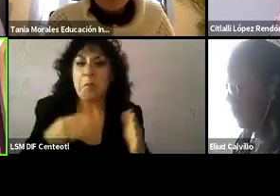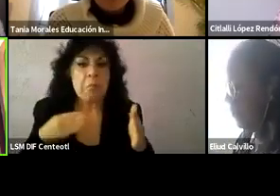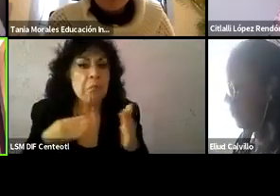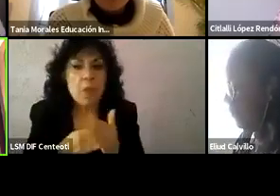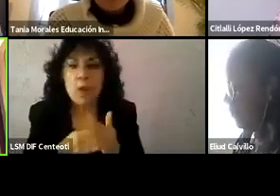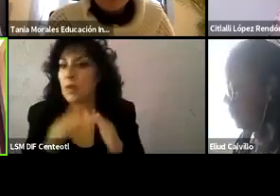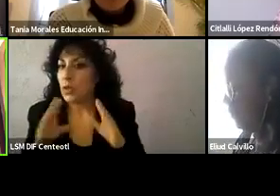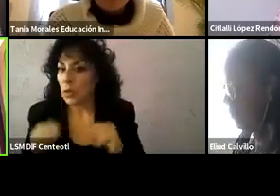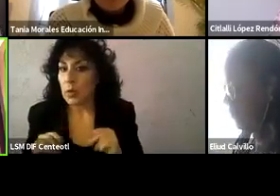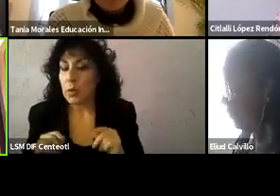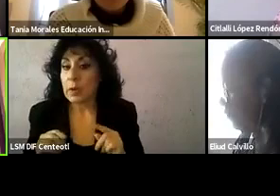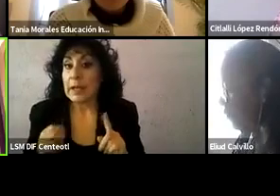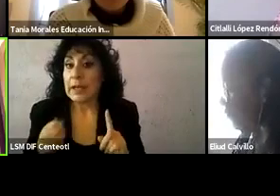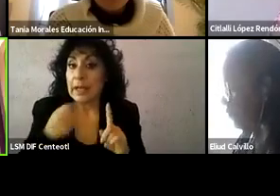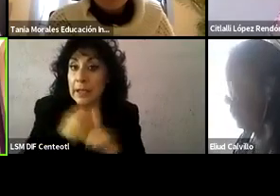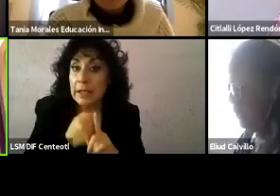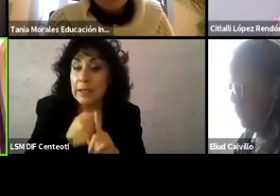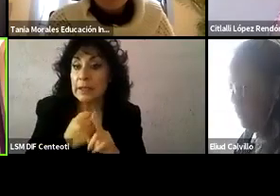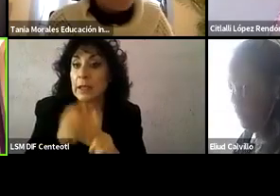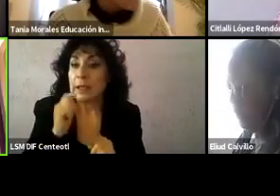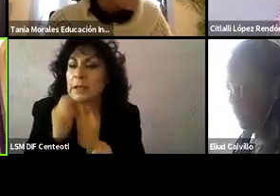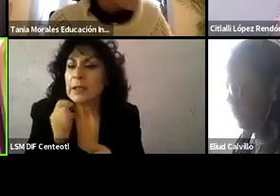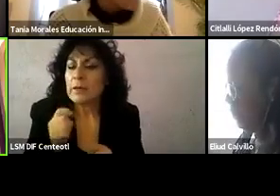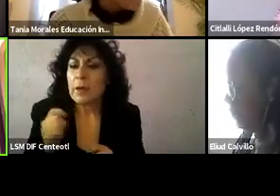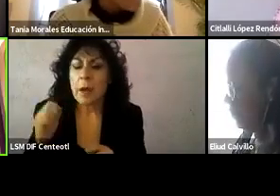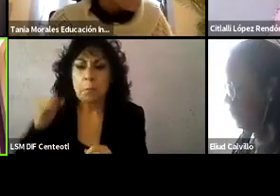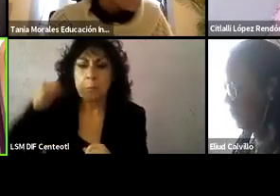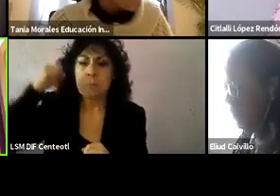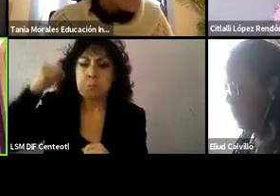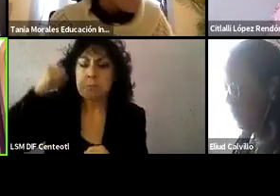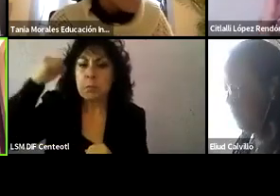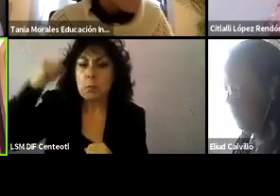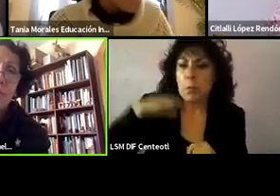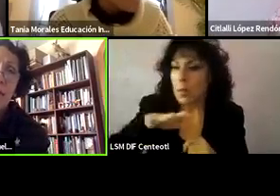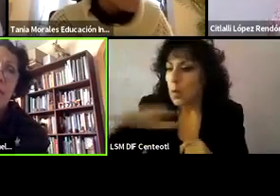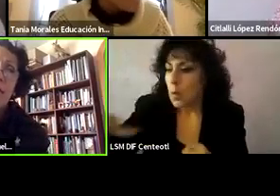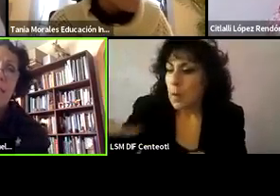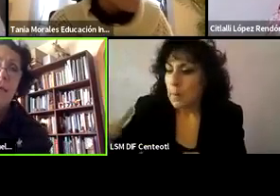violencia entendida como lucha por conquistar estos espacios de